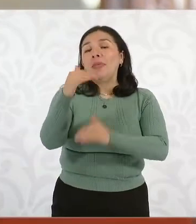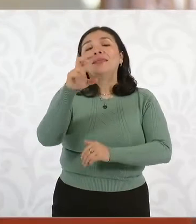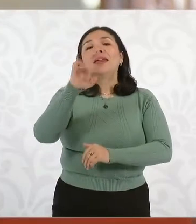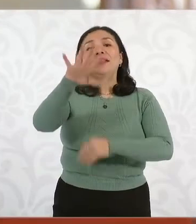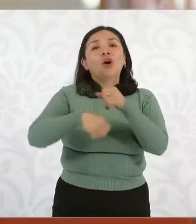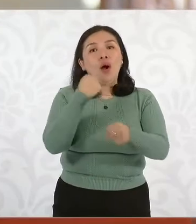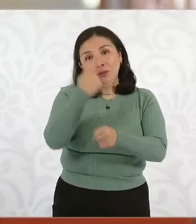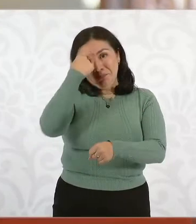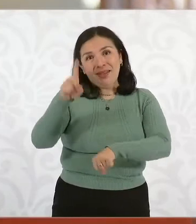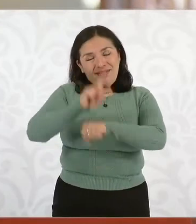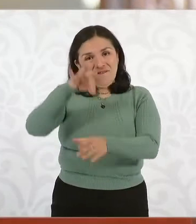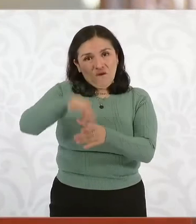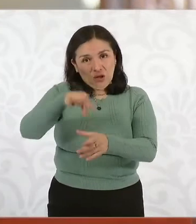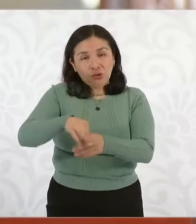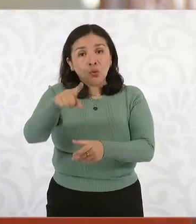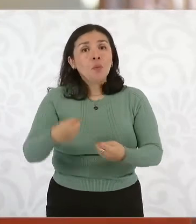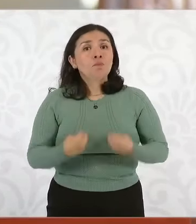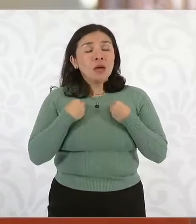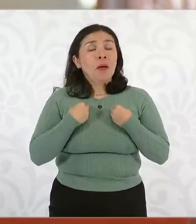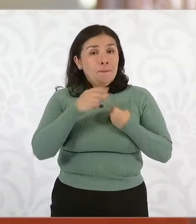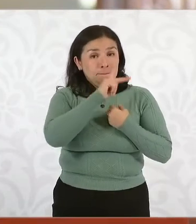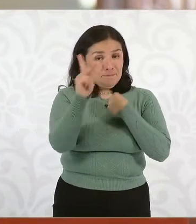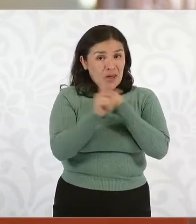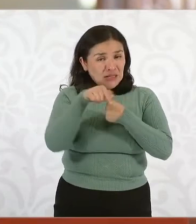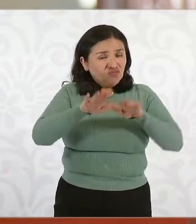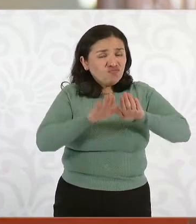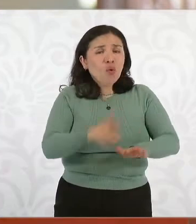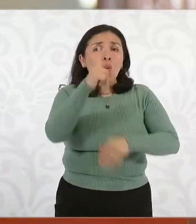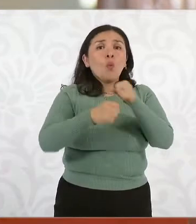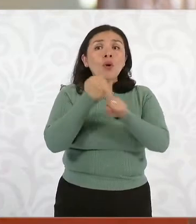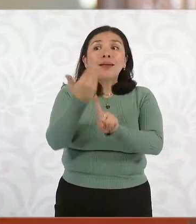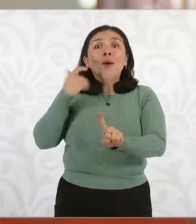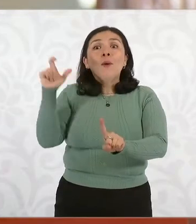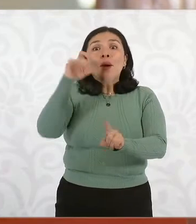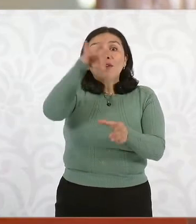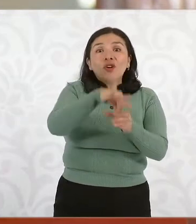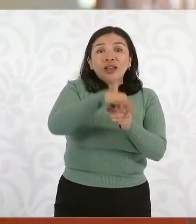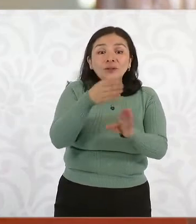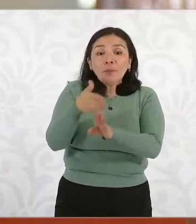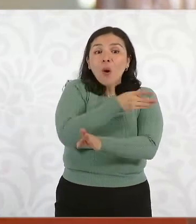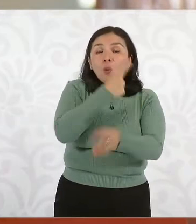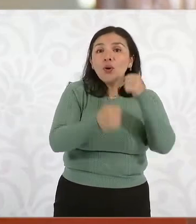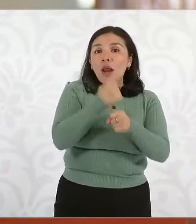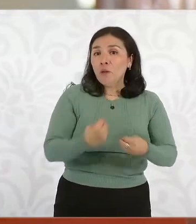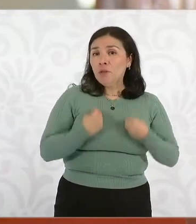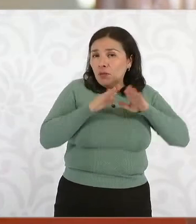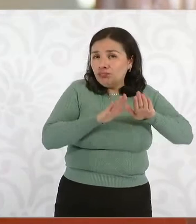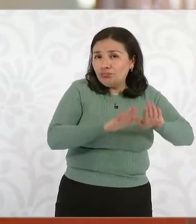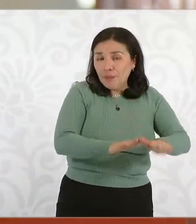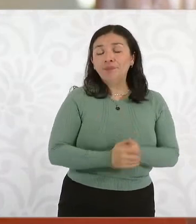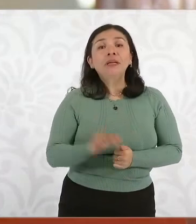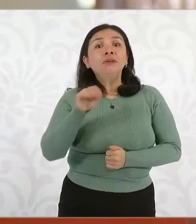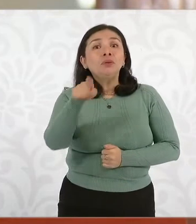elección, haber residido en el país durante todo el año anterior al día de la elección. La ausencia del país hasta